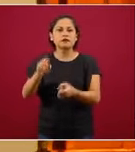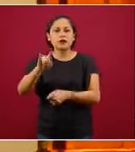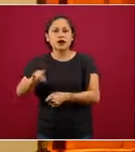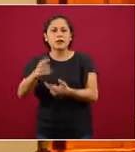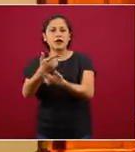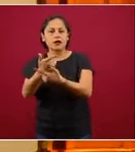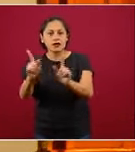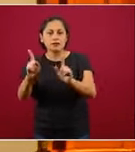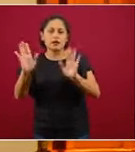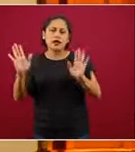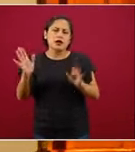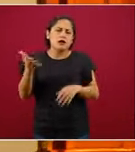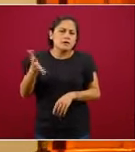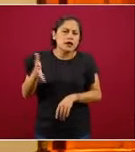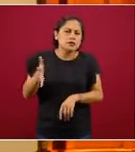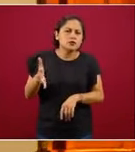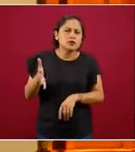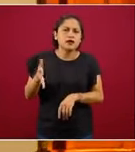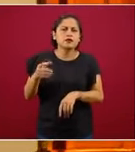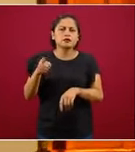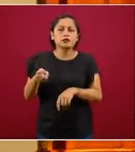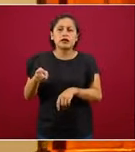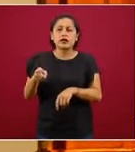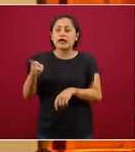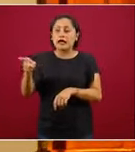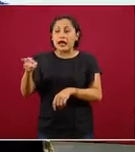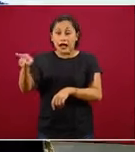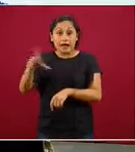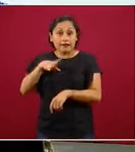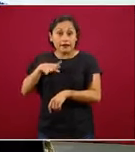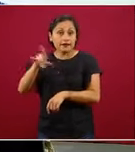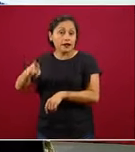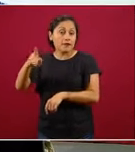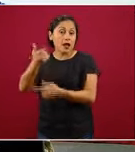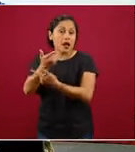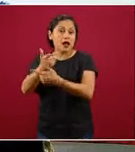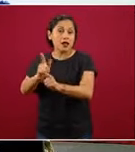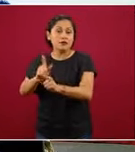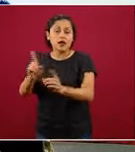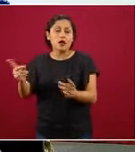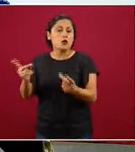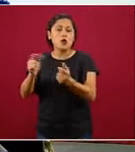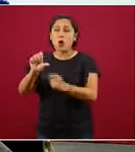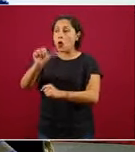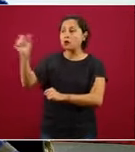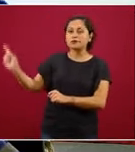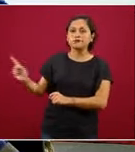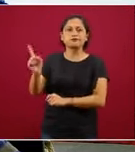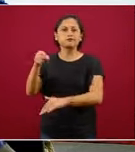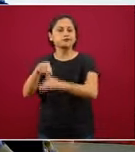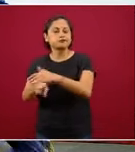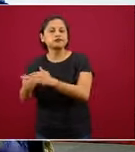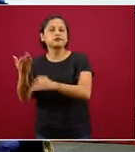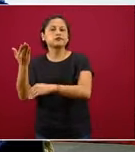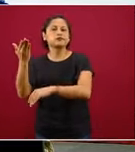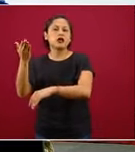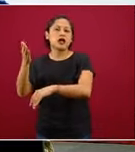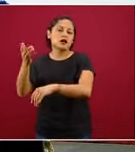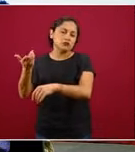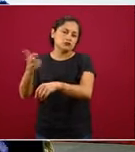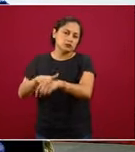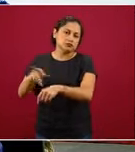ser que 15 minutos antes de que cargaran esa cama, llegó alguien y la ocupó de urgencia, y eso es